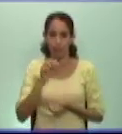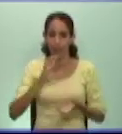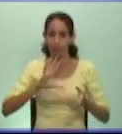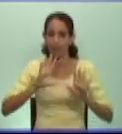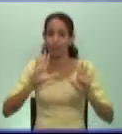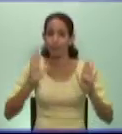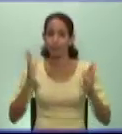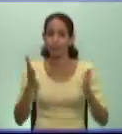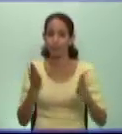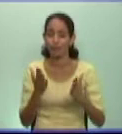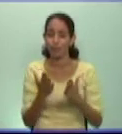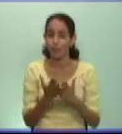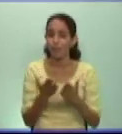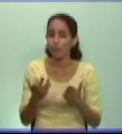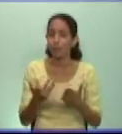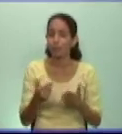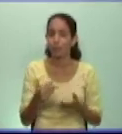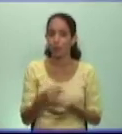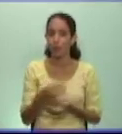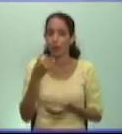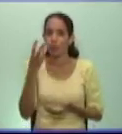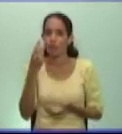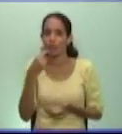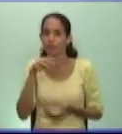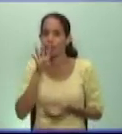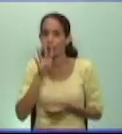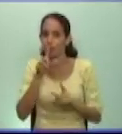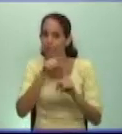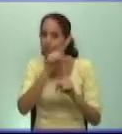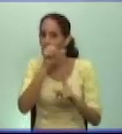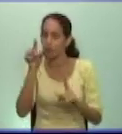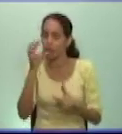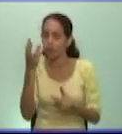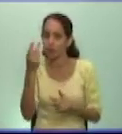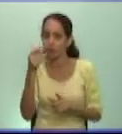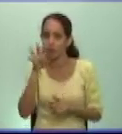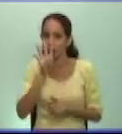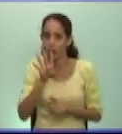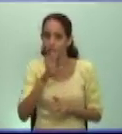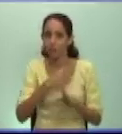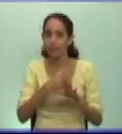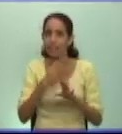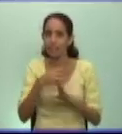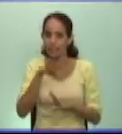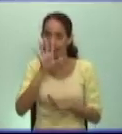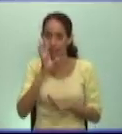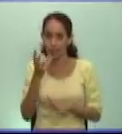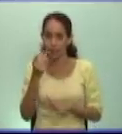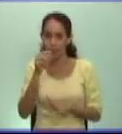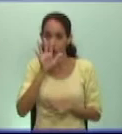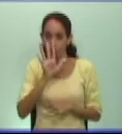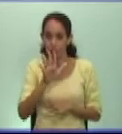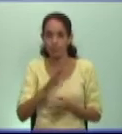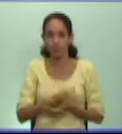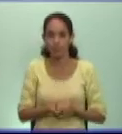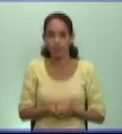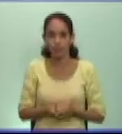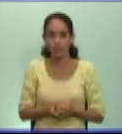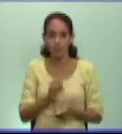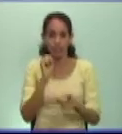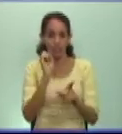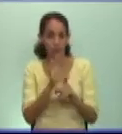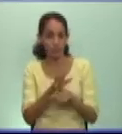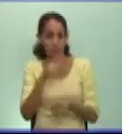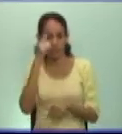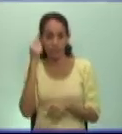tema 4 y 5, donde hablamos del desarrollo, el despegue norteamericano desde principios del siglo XIX,